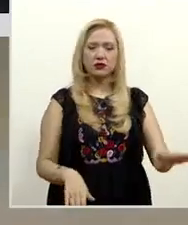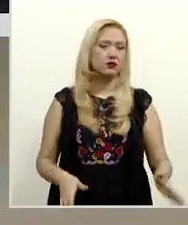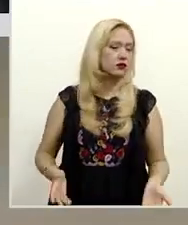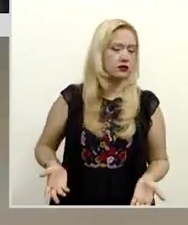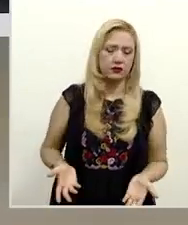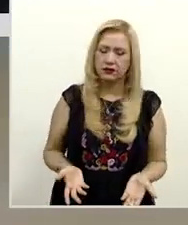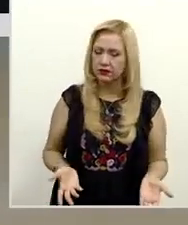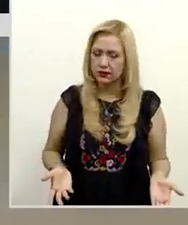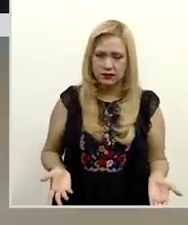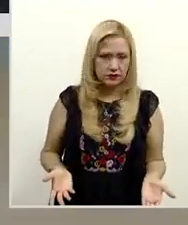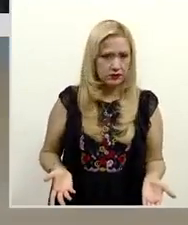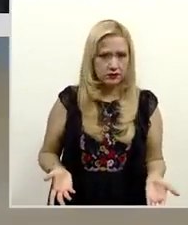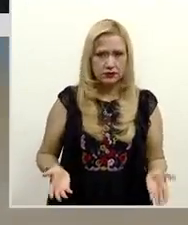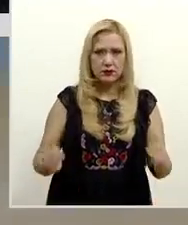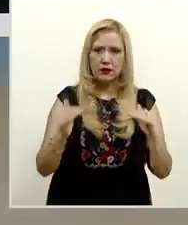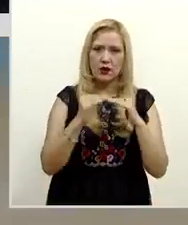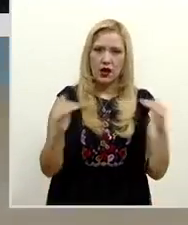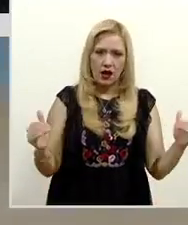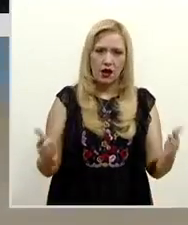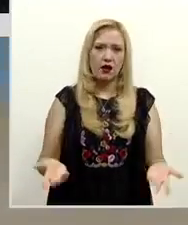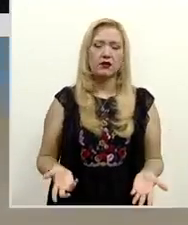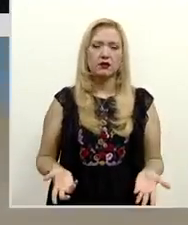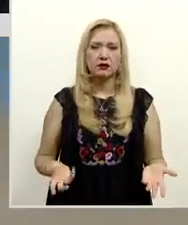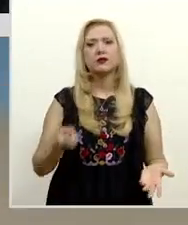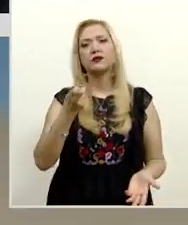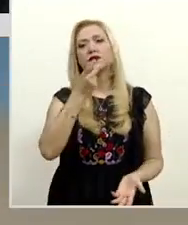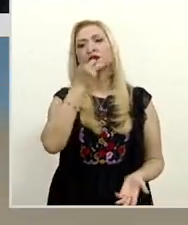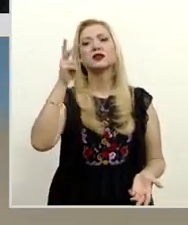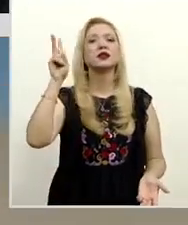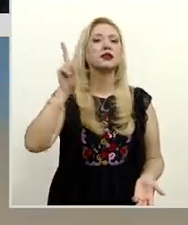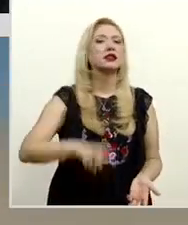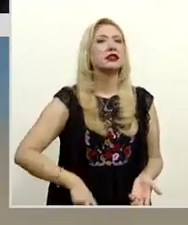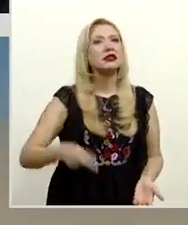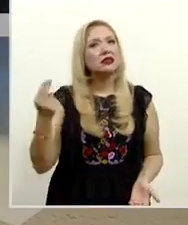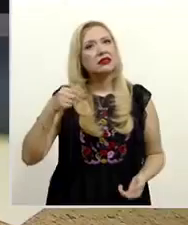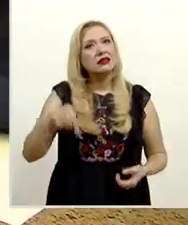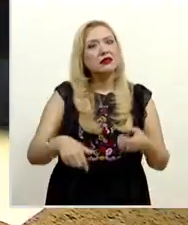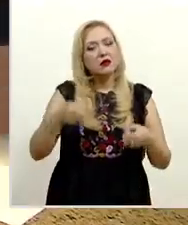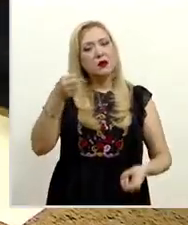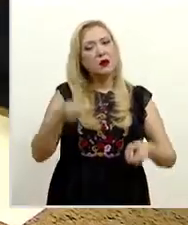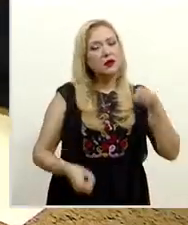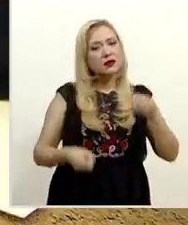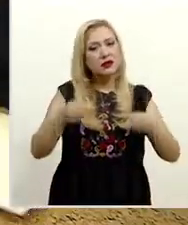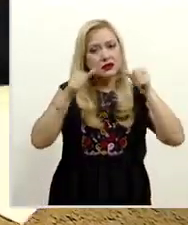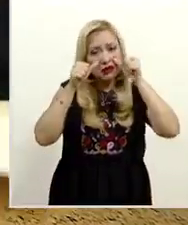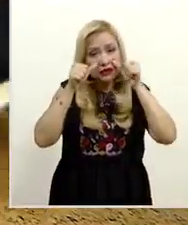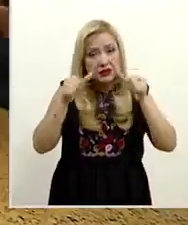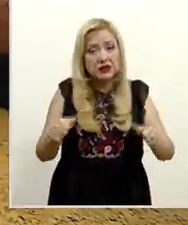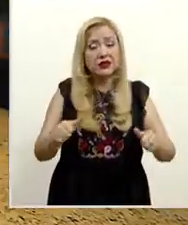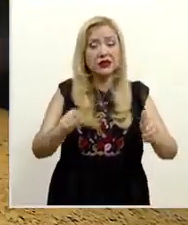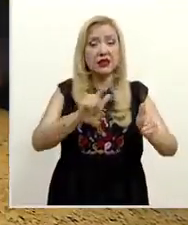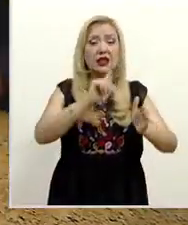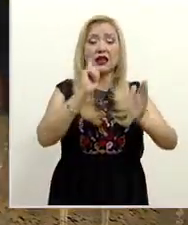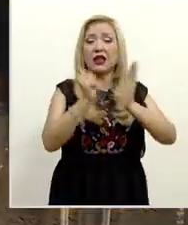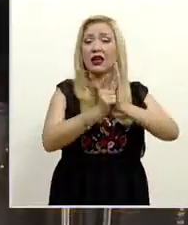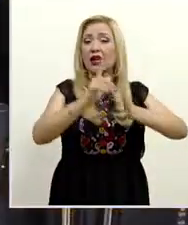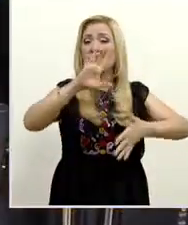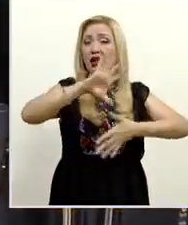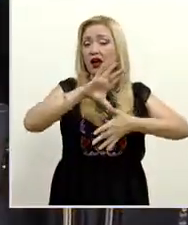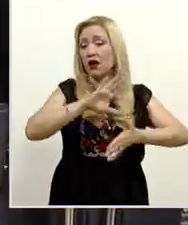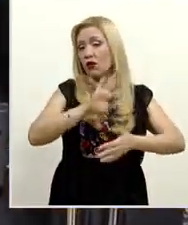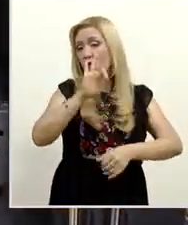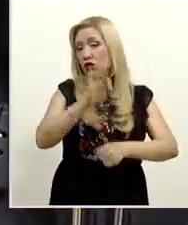los sindicatos destacó la necesidad de que los tribunales en mexico atiendan a los estándares del sistema interamericano para la